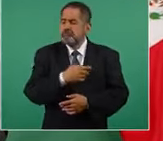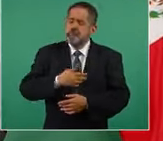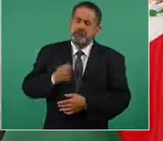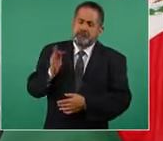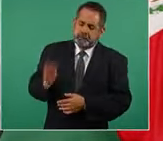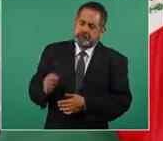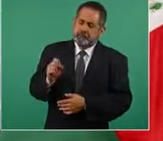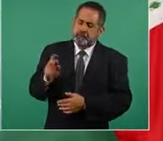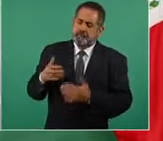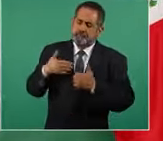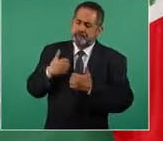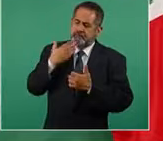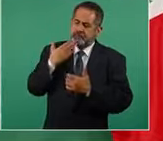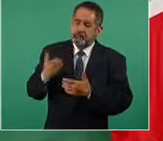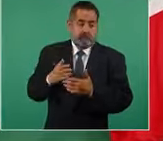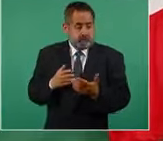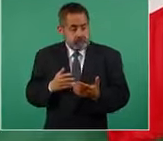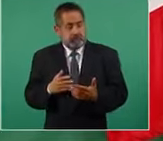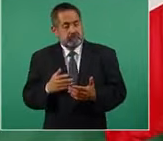porque